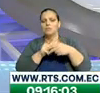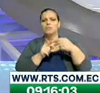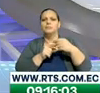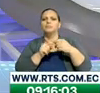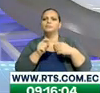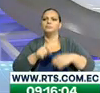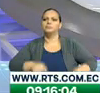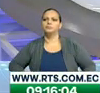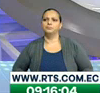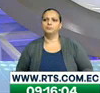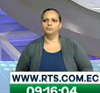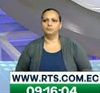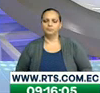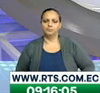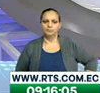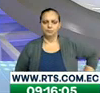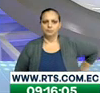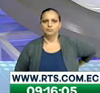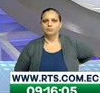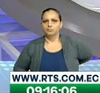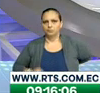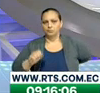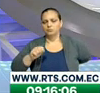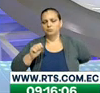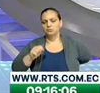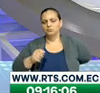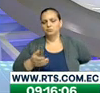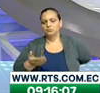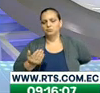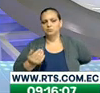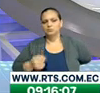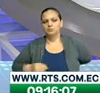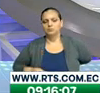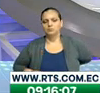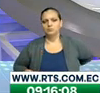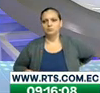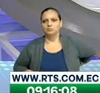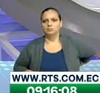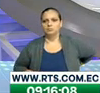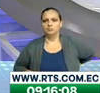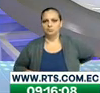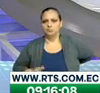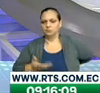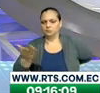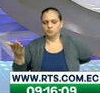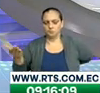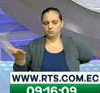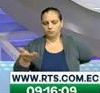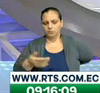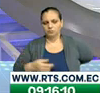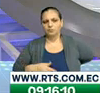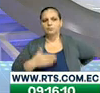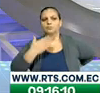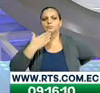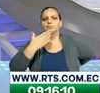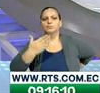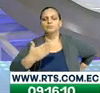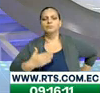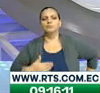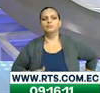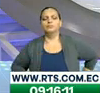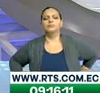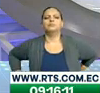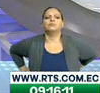favor? Sí, Carlos Julio, efectivamente. Sí, regresamos con más de la noticia. Muy bien, muchísimas gracias. Entonces, ahí está